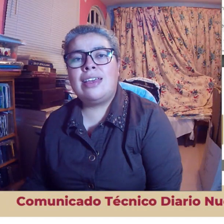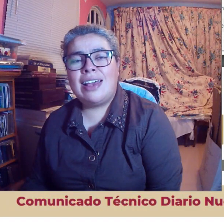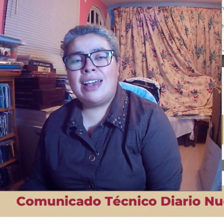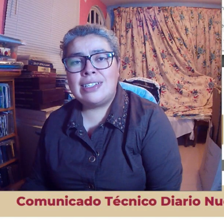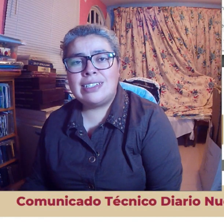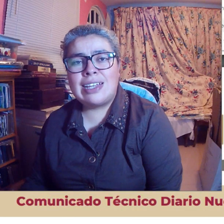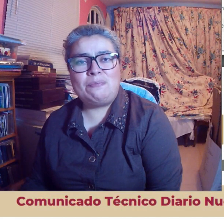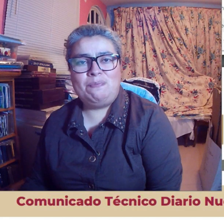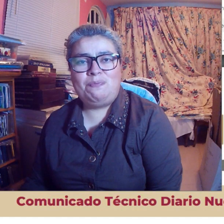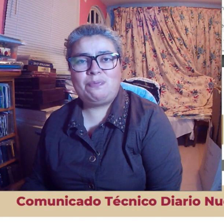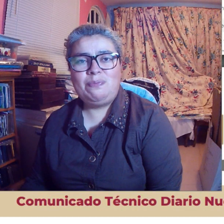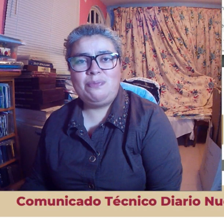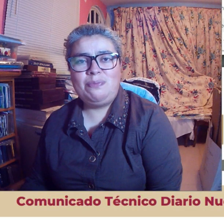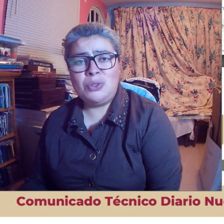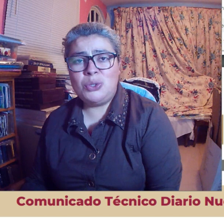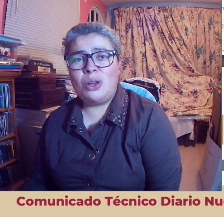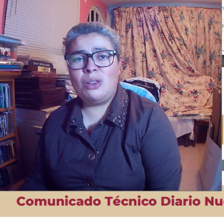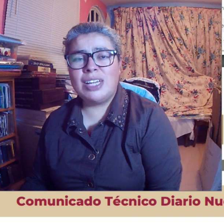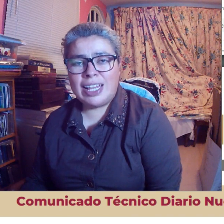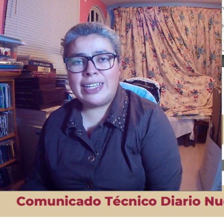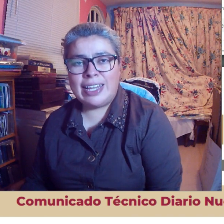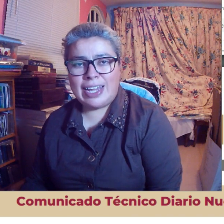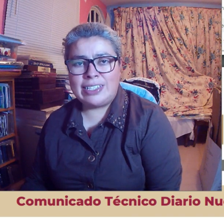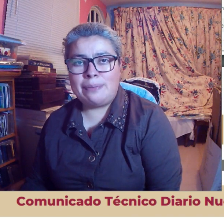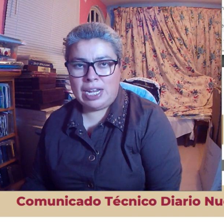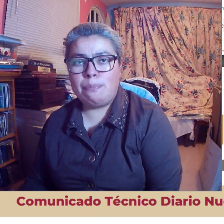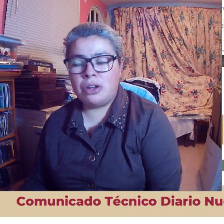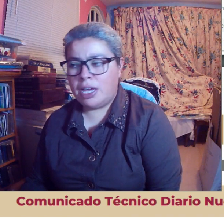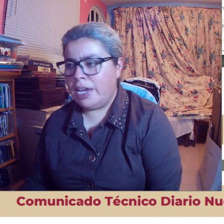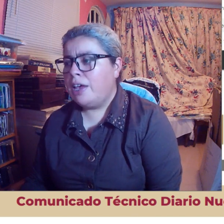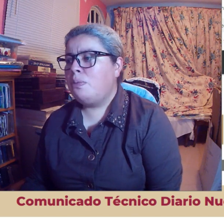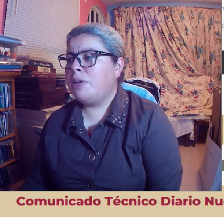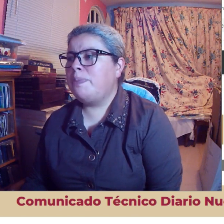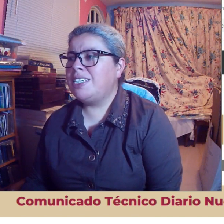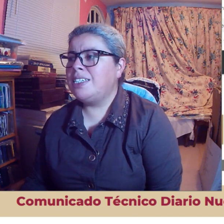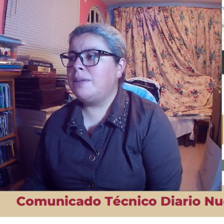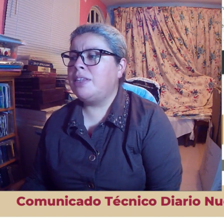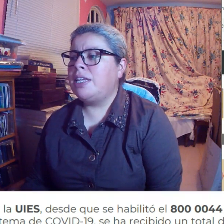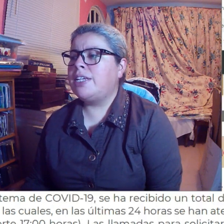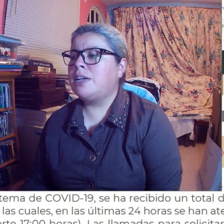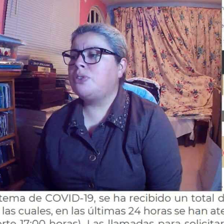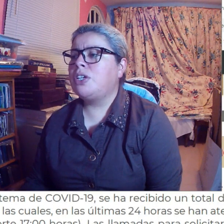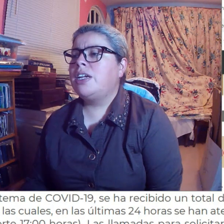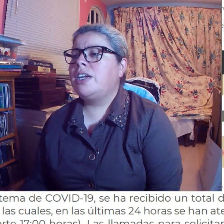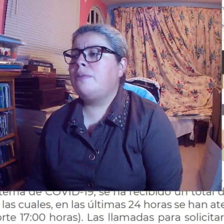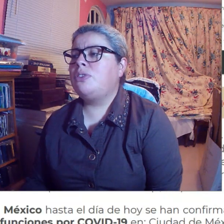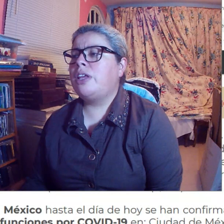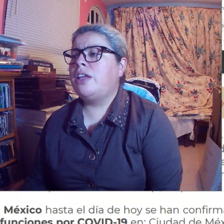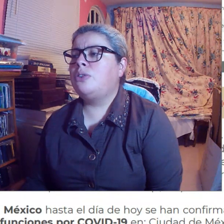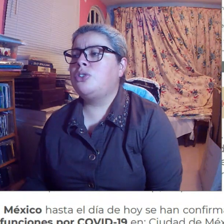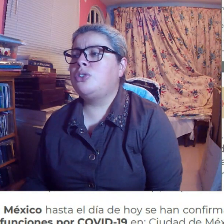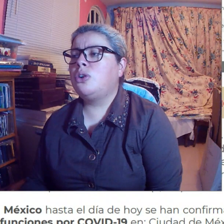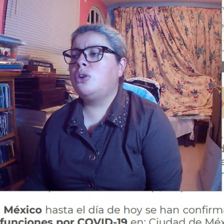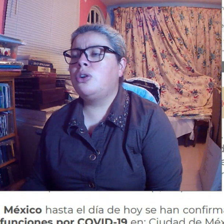quédate en casa. Eso es todo, quédate en casa. Mira, ¿por qué? Porque precisamente ya estamos